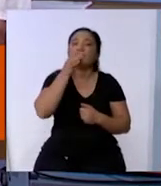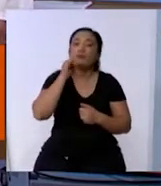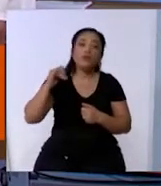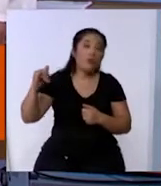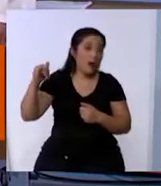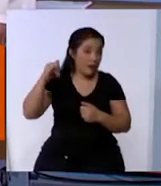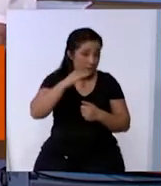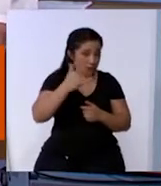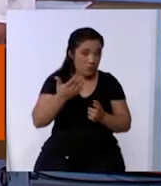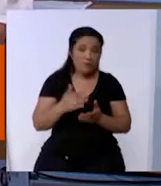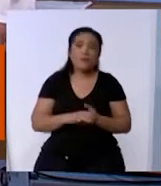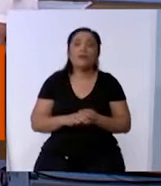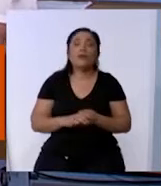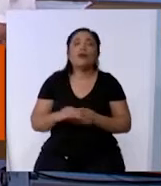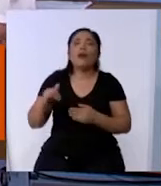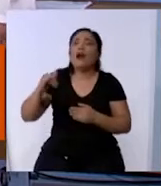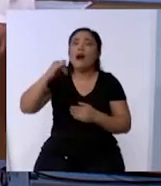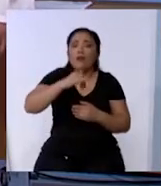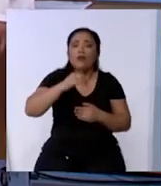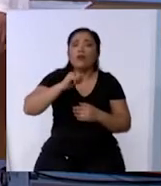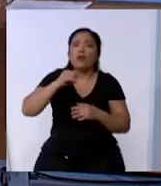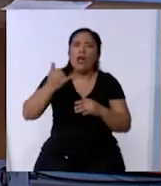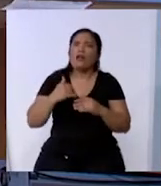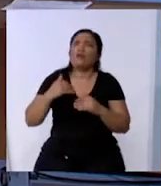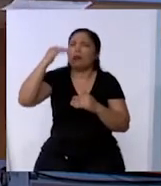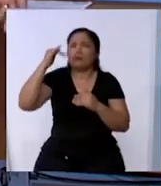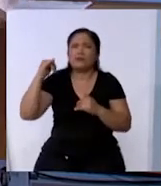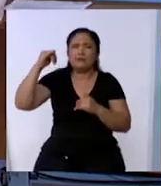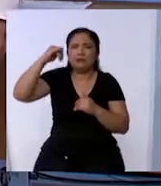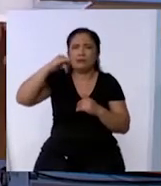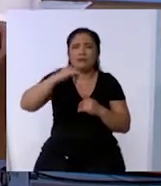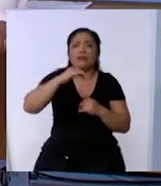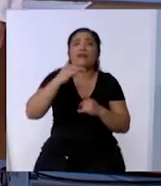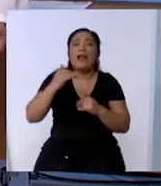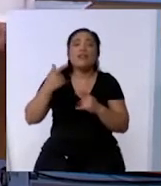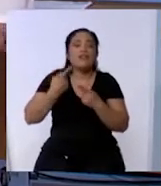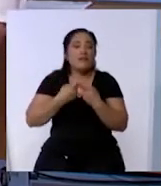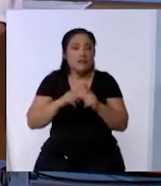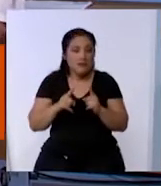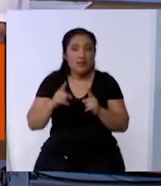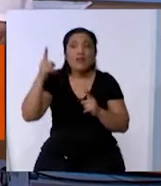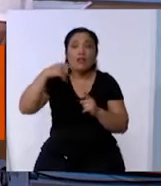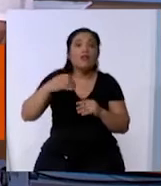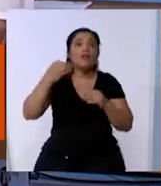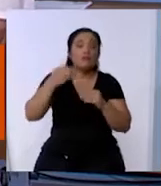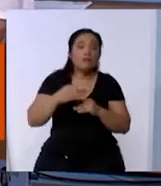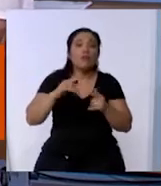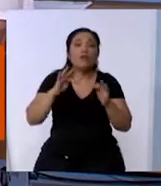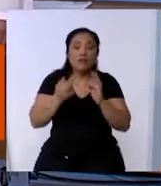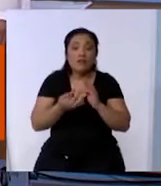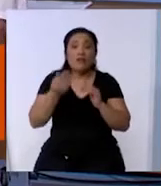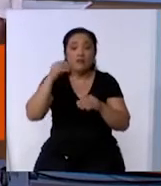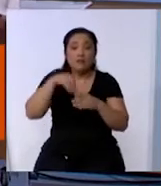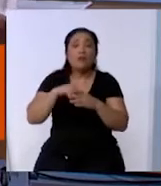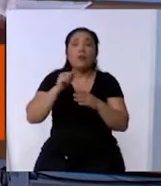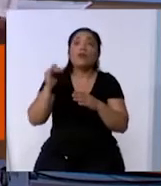los aviones que vuelan alto, en donde hay un flujo de aire en la atmósfera, sí, tienen que tener también un contacto a tierra. Cuando aterrizan